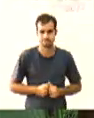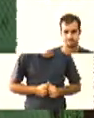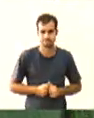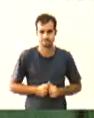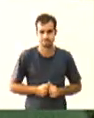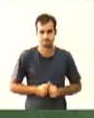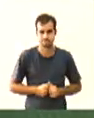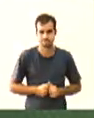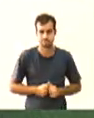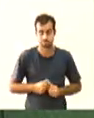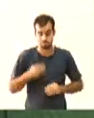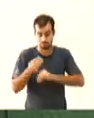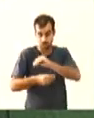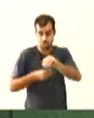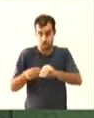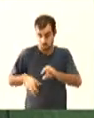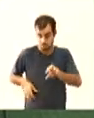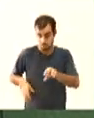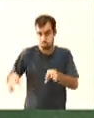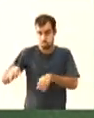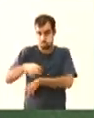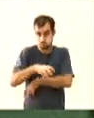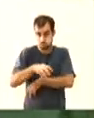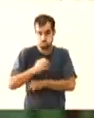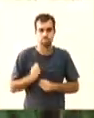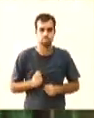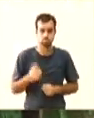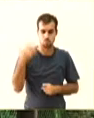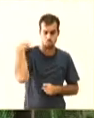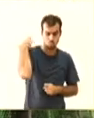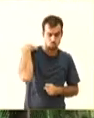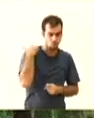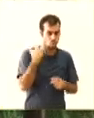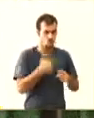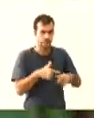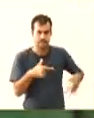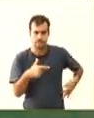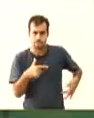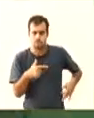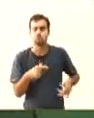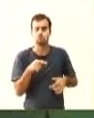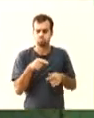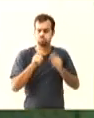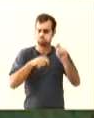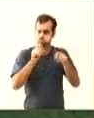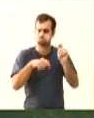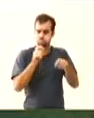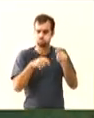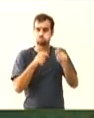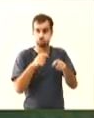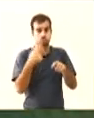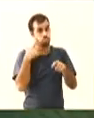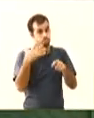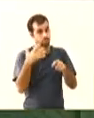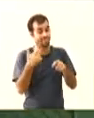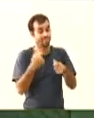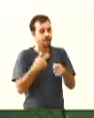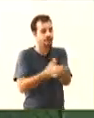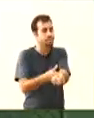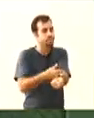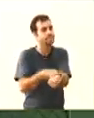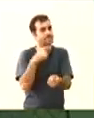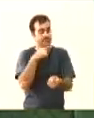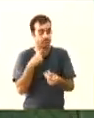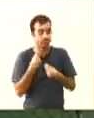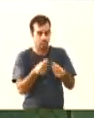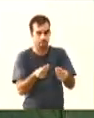Un trasplante de hígado, corazón o riñón requiere de más de 25 transfusiones de sangre. Una operación de neurocirugía precisa de